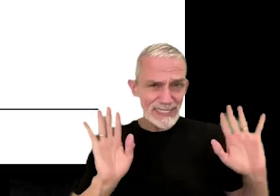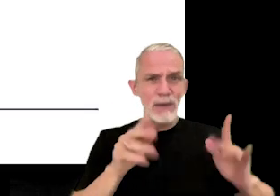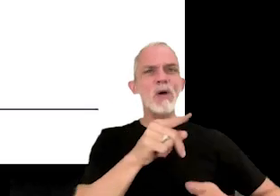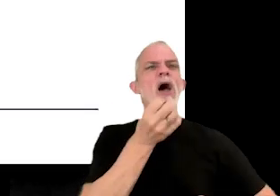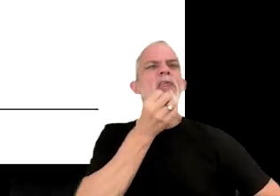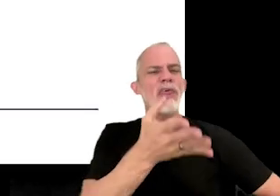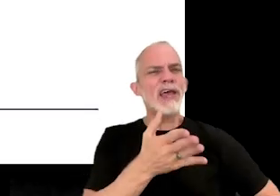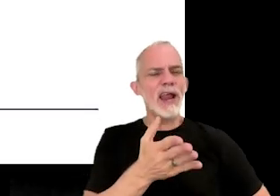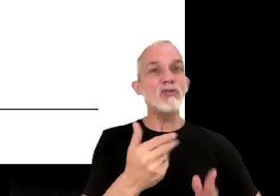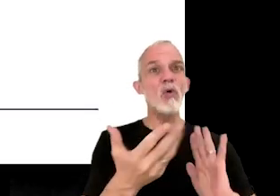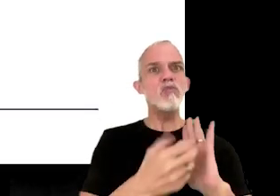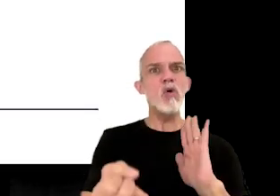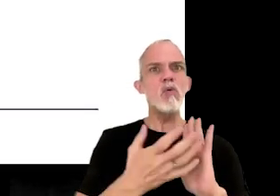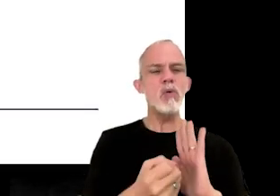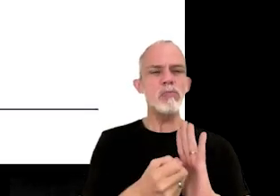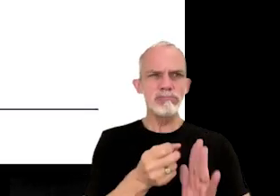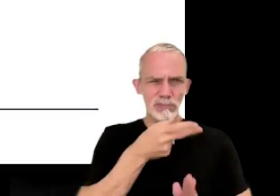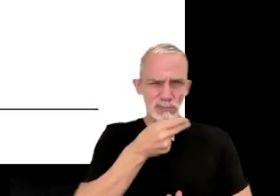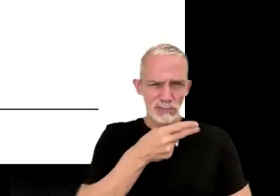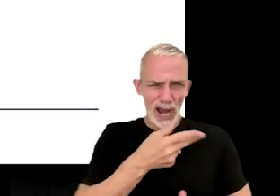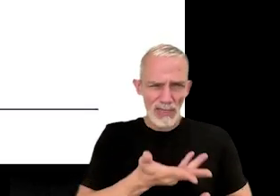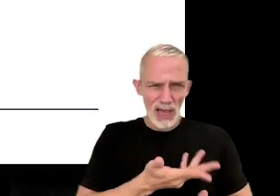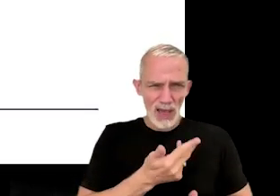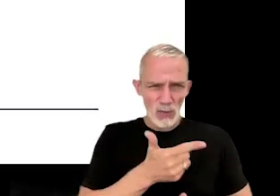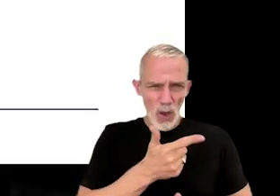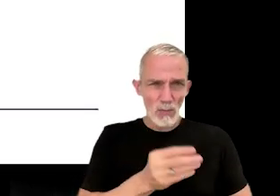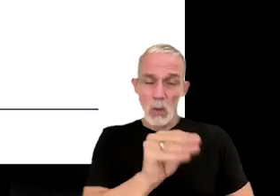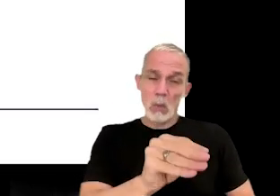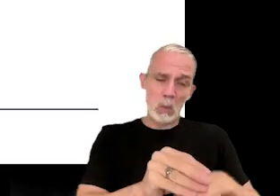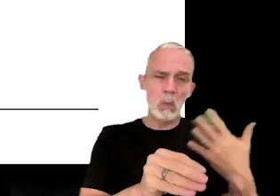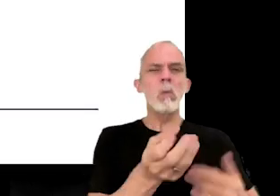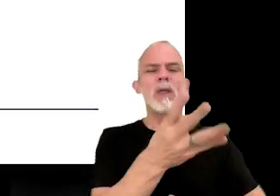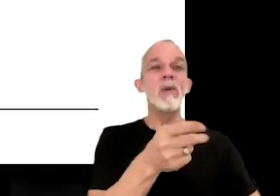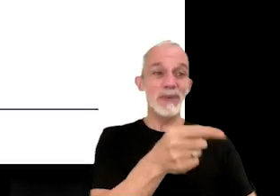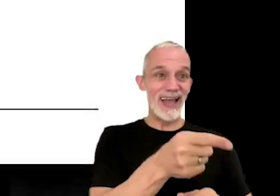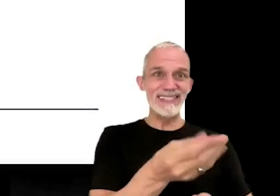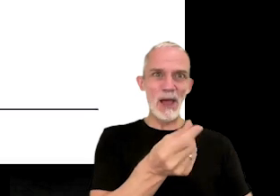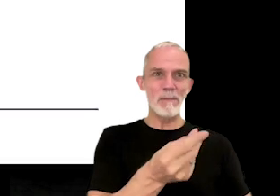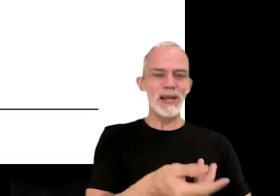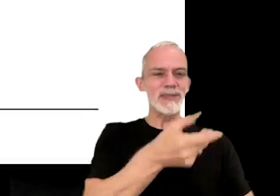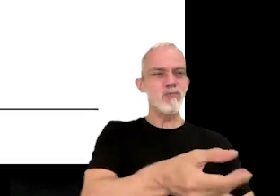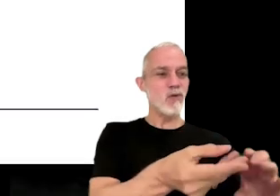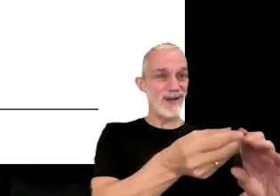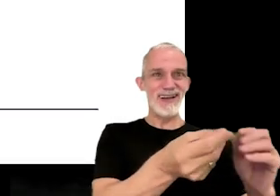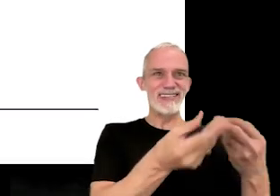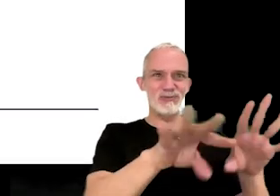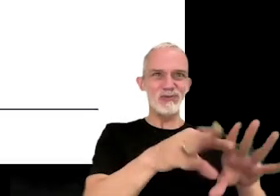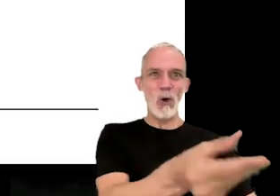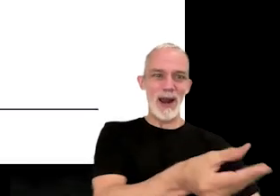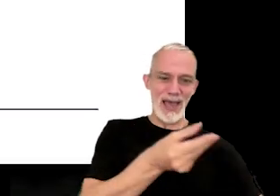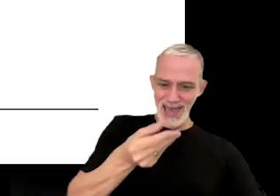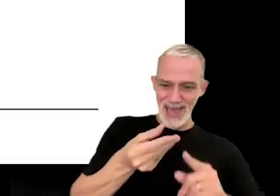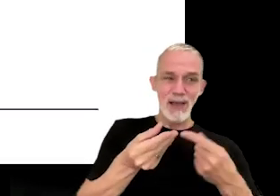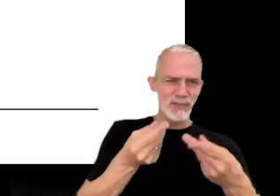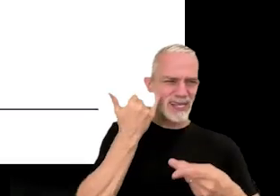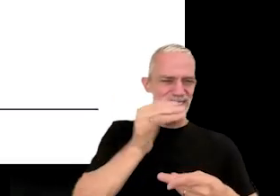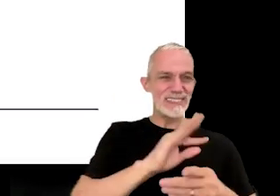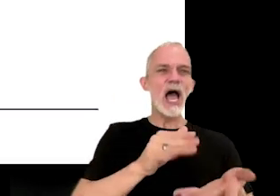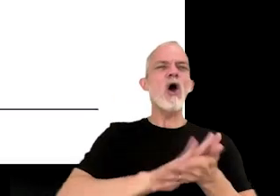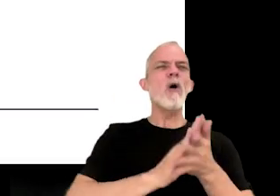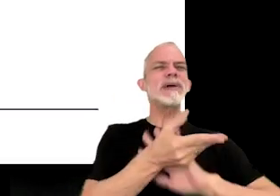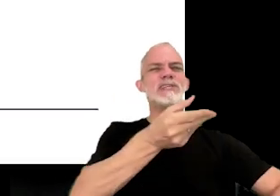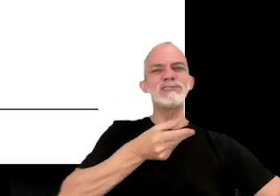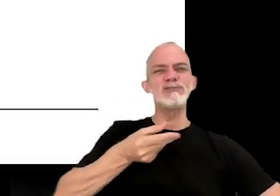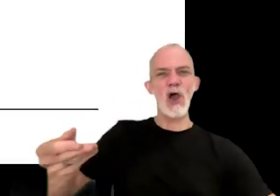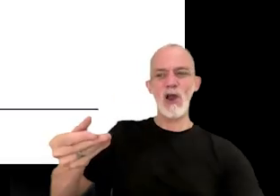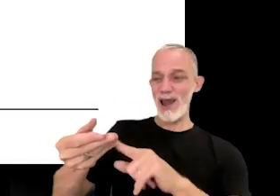declaran retenciones inexistentes, con el fin de utilizar ese saldo a favor mediante compensaciones